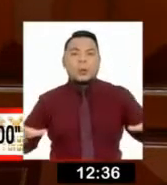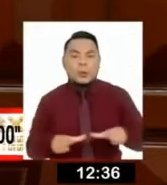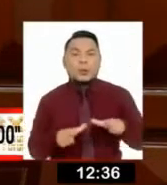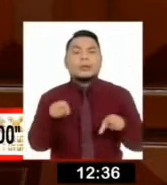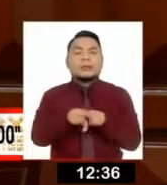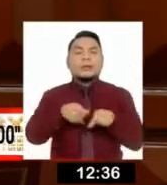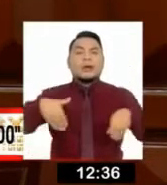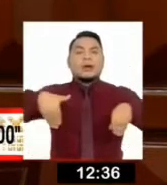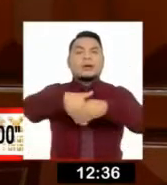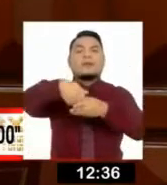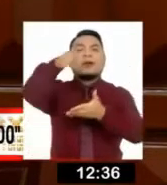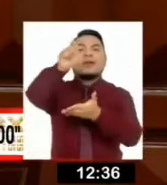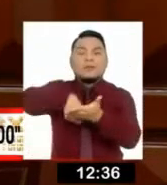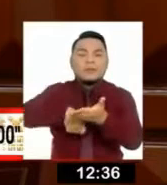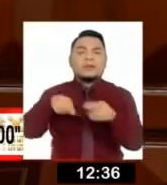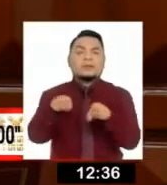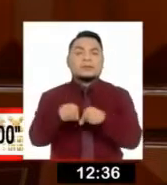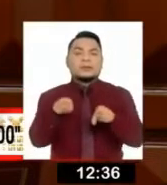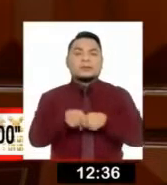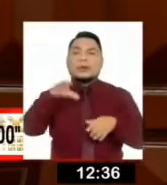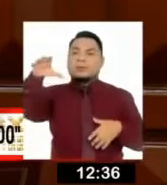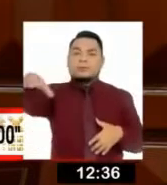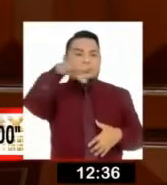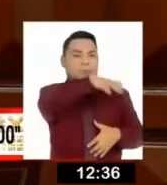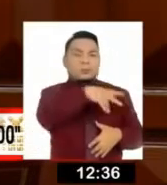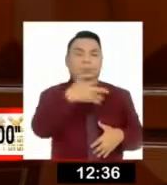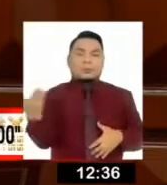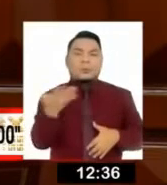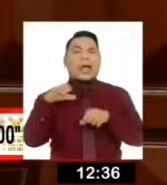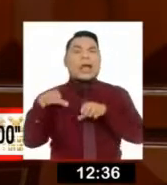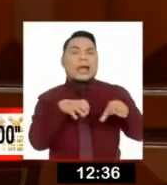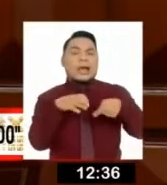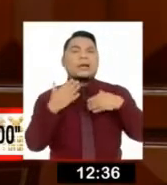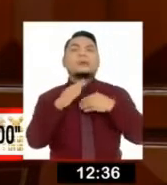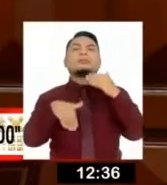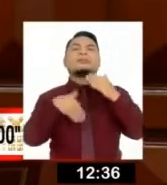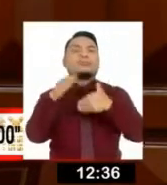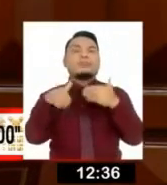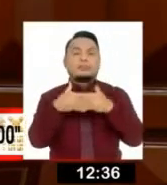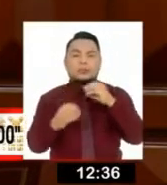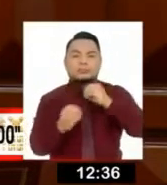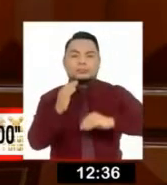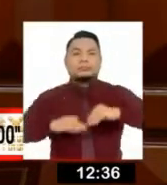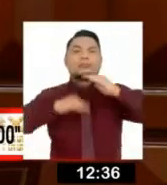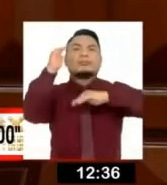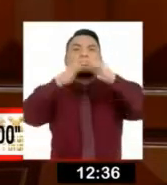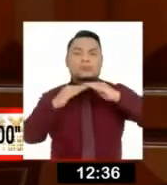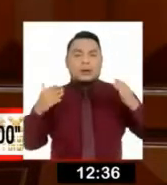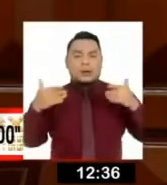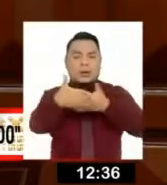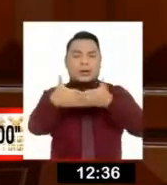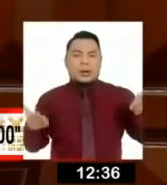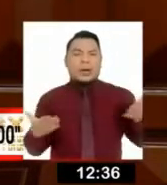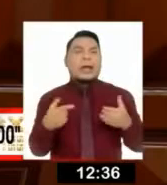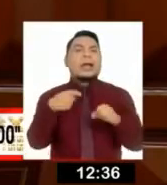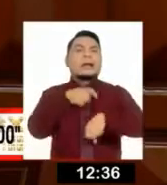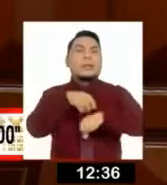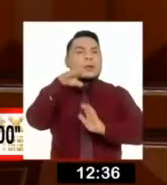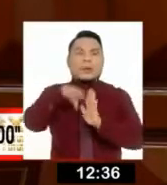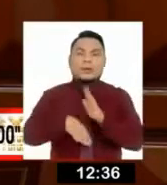firmarán convenios interinstitucionales para realizar el levantamiento catastral urbano en menos